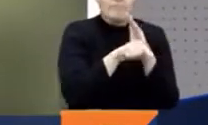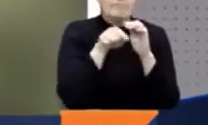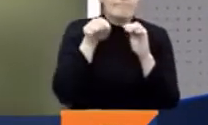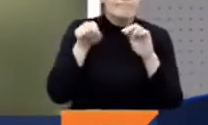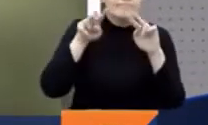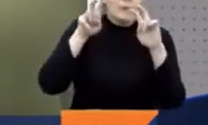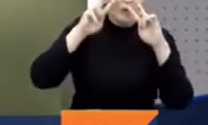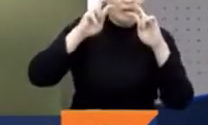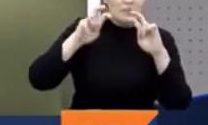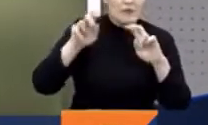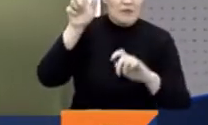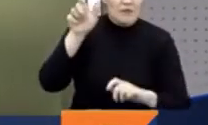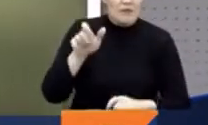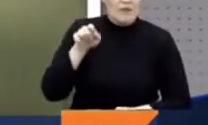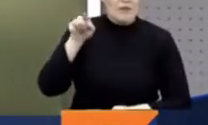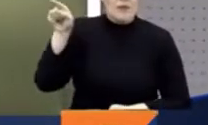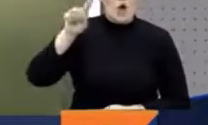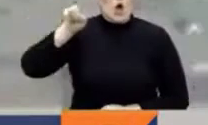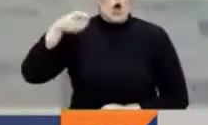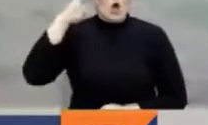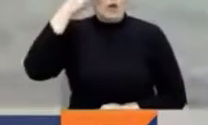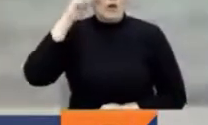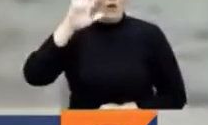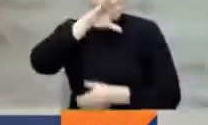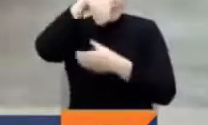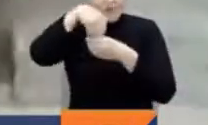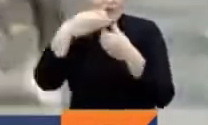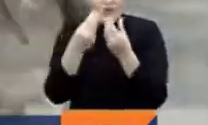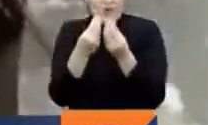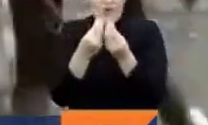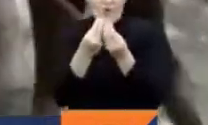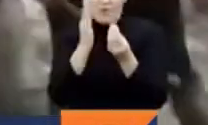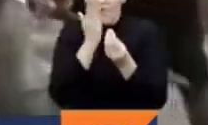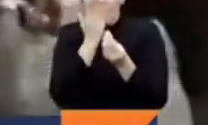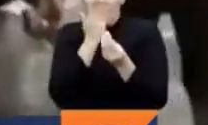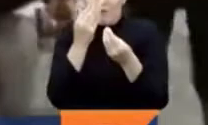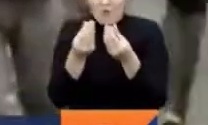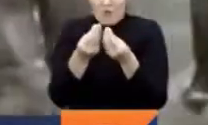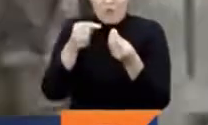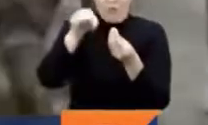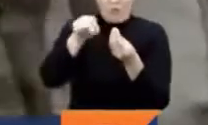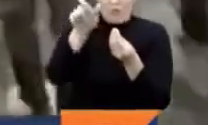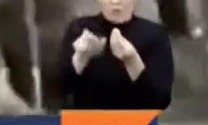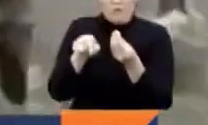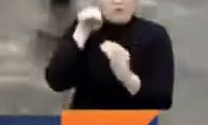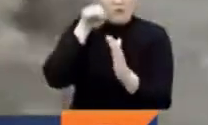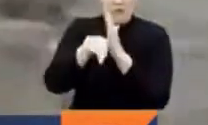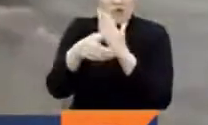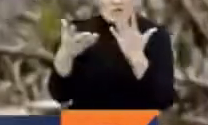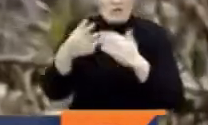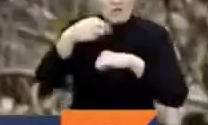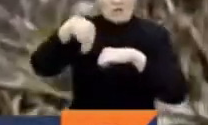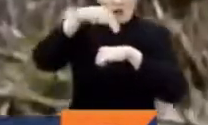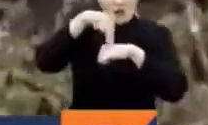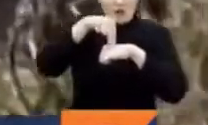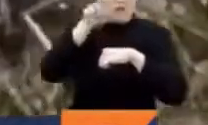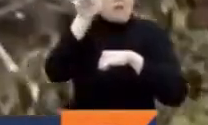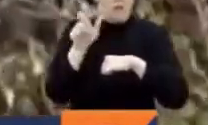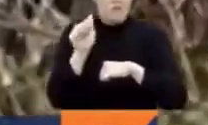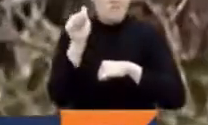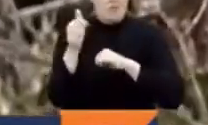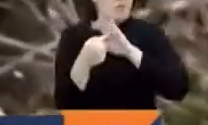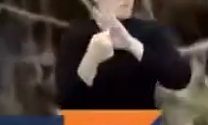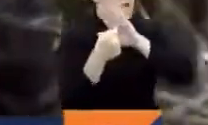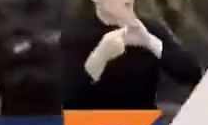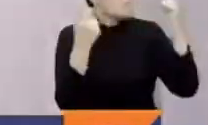de gobernador suplente del resguardo Agua en Nariño. Hace pocos días había analizado en video lo difícil que es trabajar en zona de